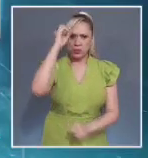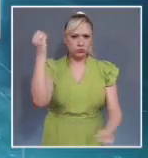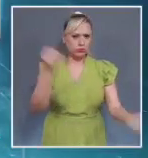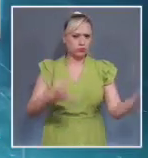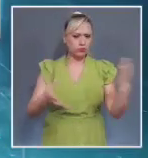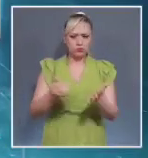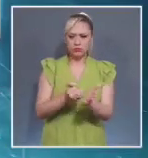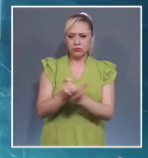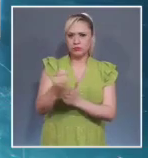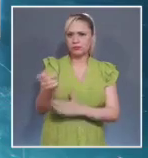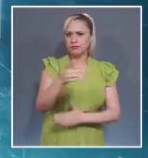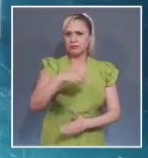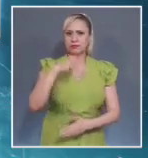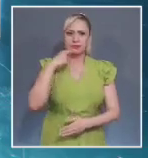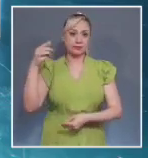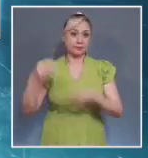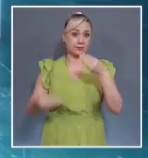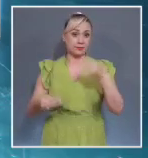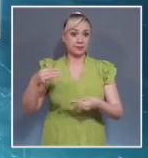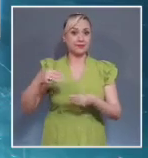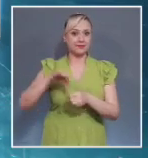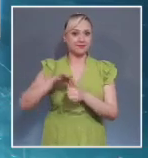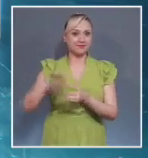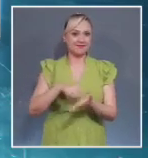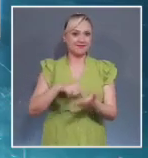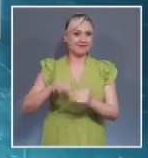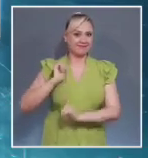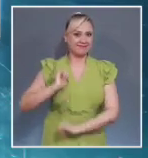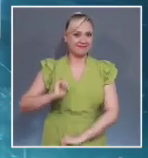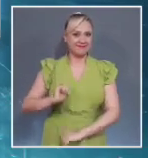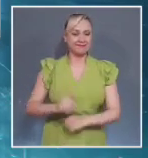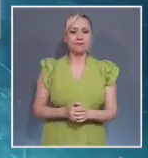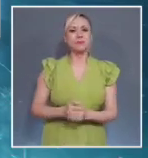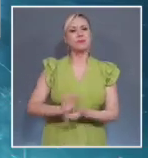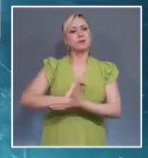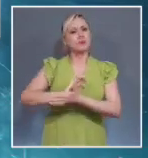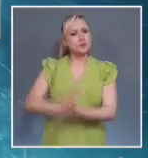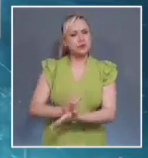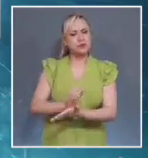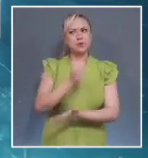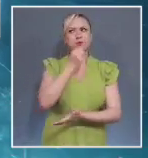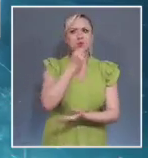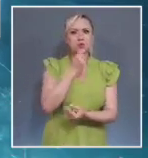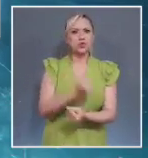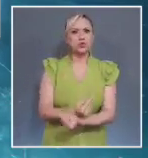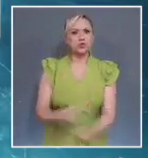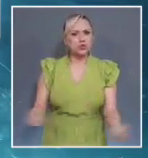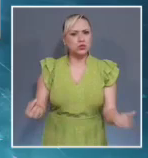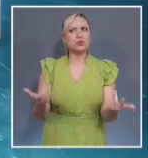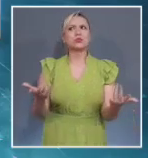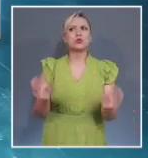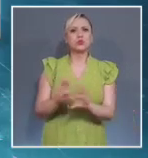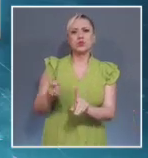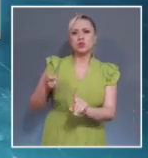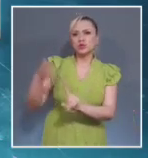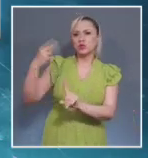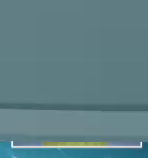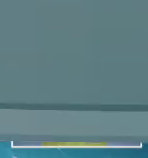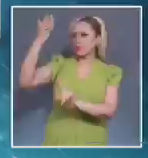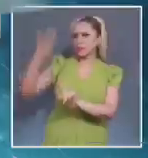Es discriminatorio utilizar el término menores para referirse a infantes involucrados en un proceso